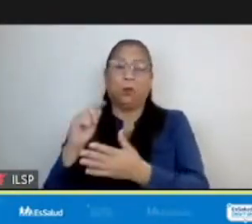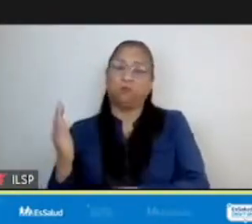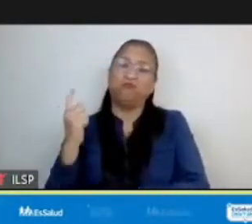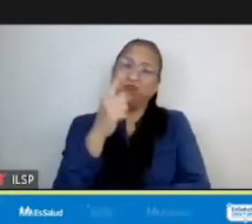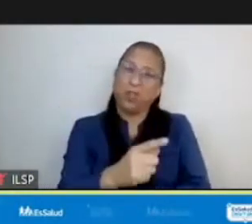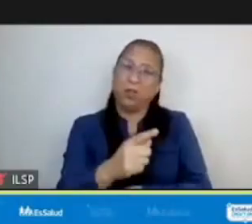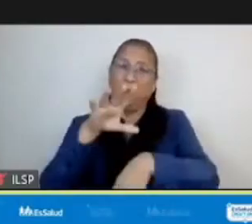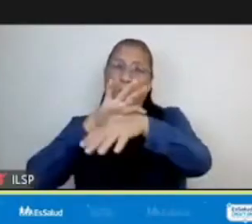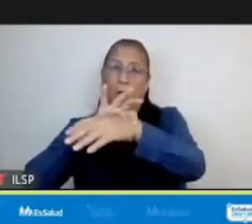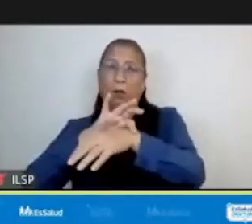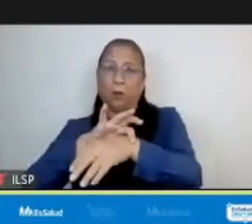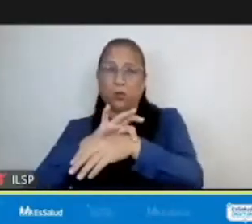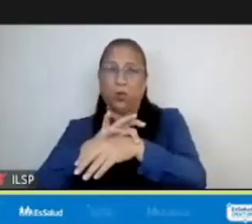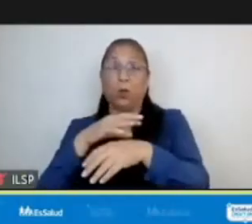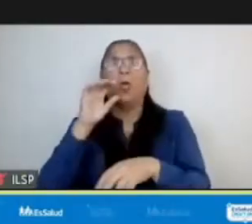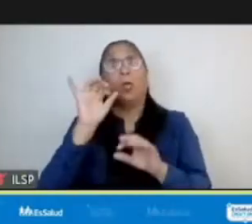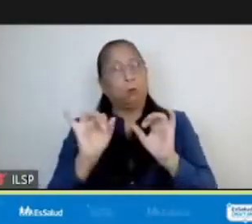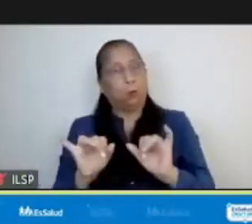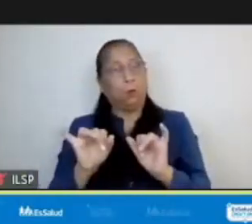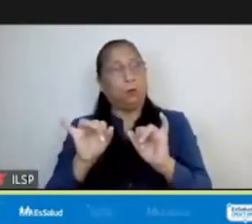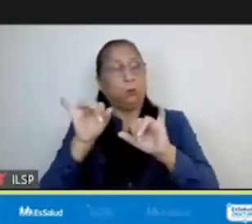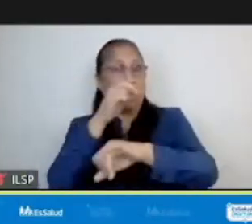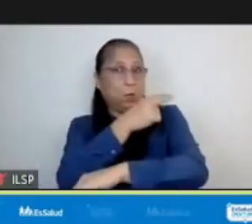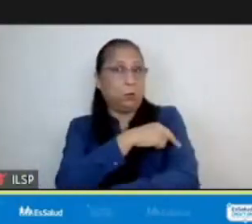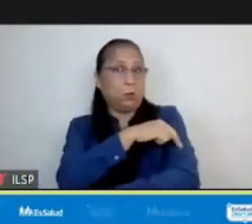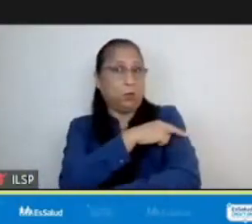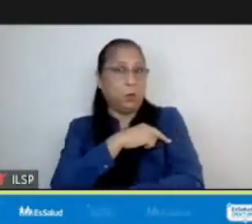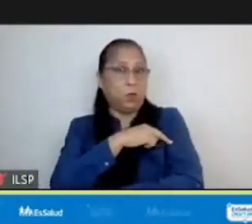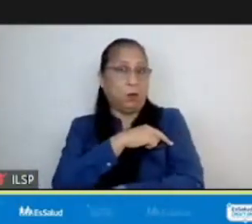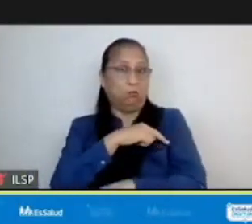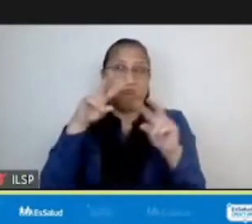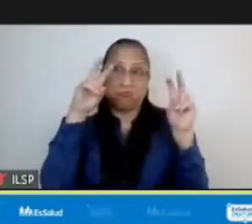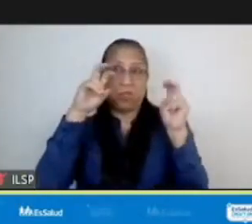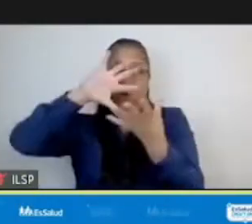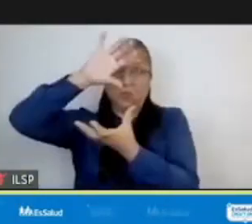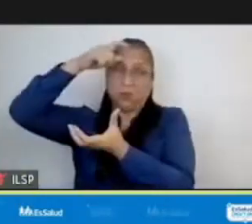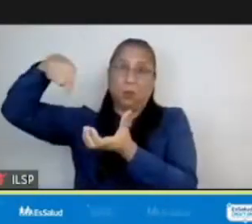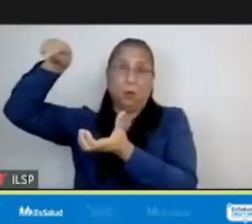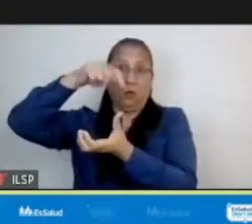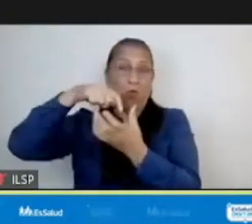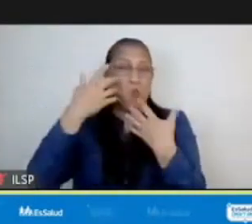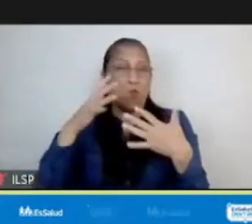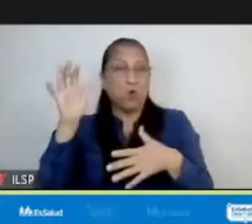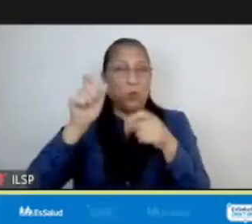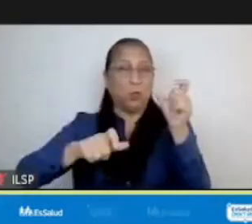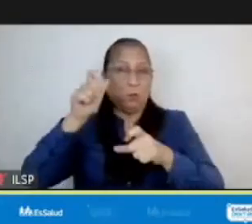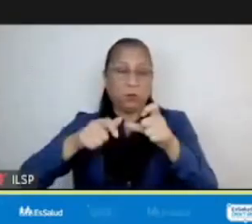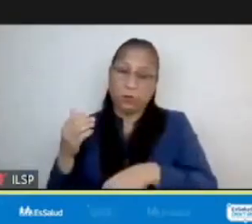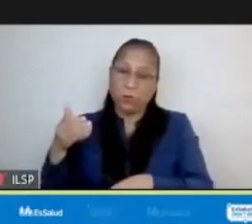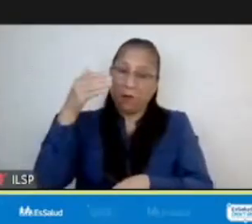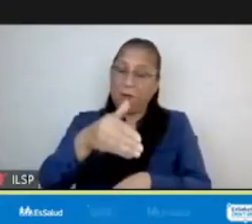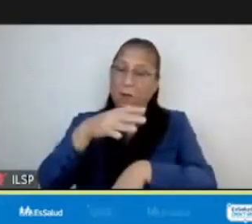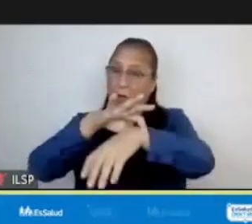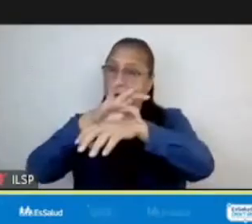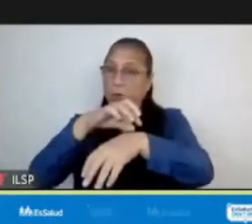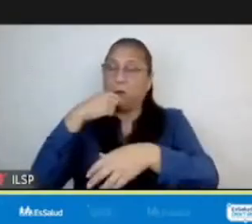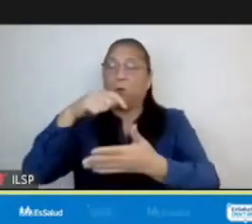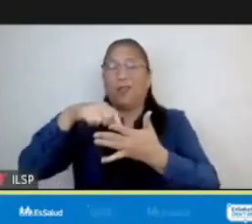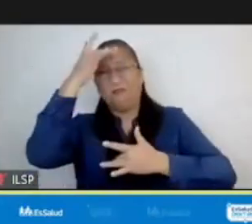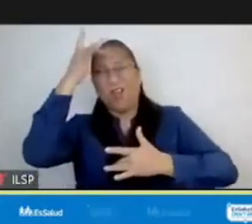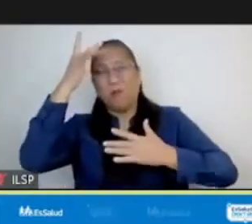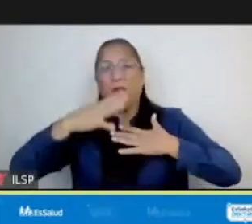en ambulatorias y también hospitalización en el mundo. Cualquier paciente, la mayor cantidad de pacientes que va a consultorio es por una infección respiratoria.